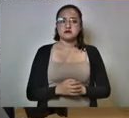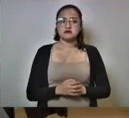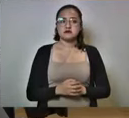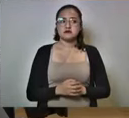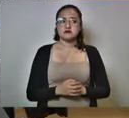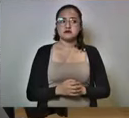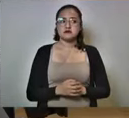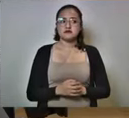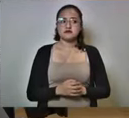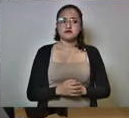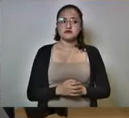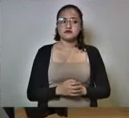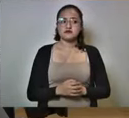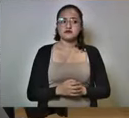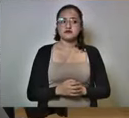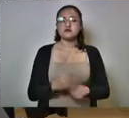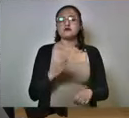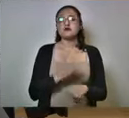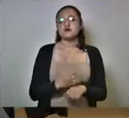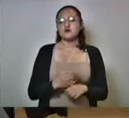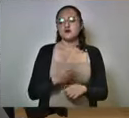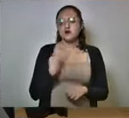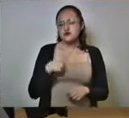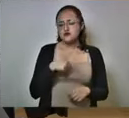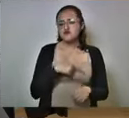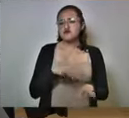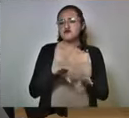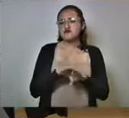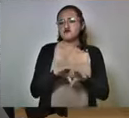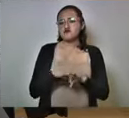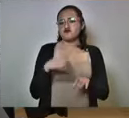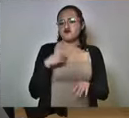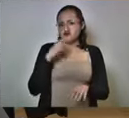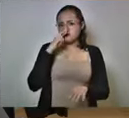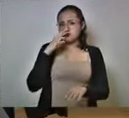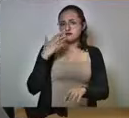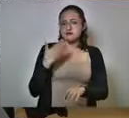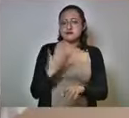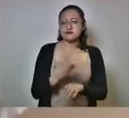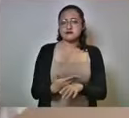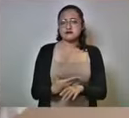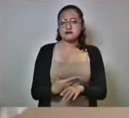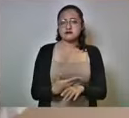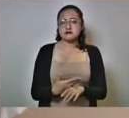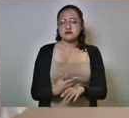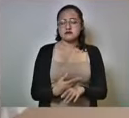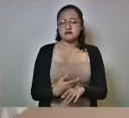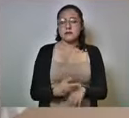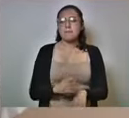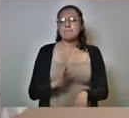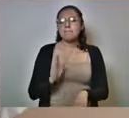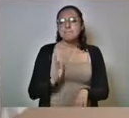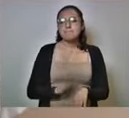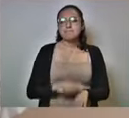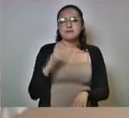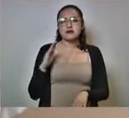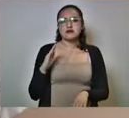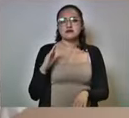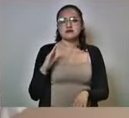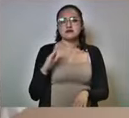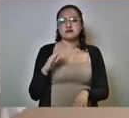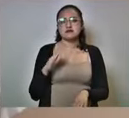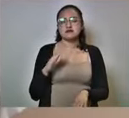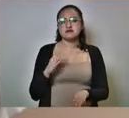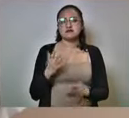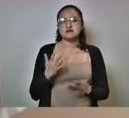Vamos nosotros como autoridades a ser más estrictos en